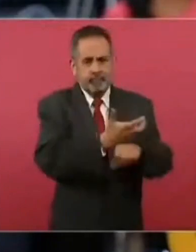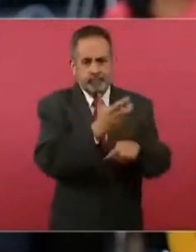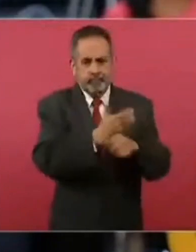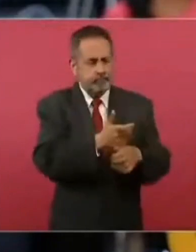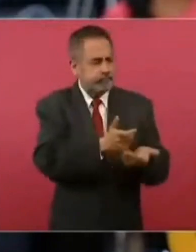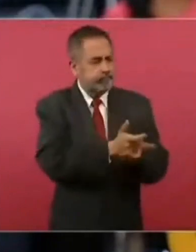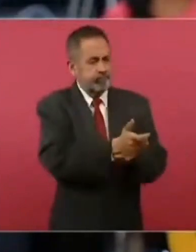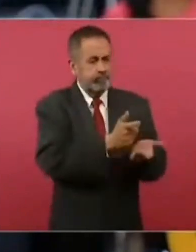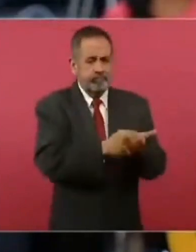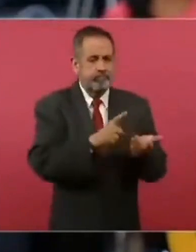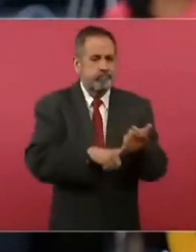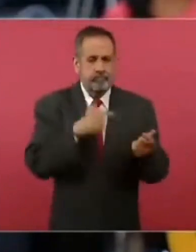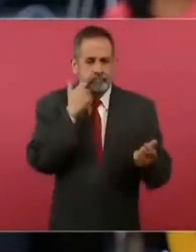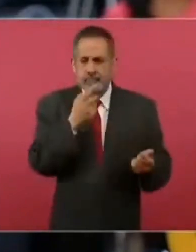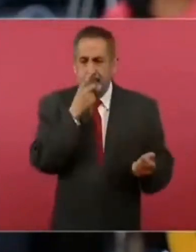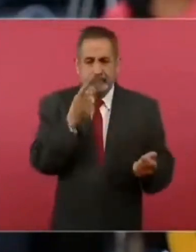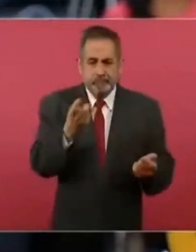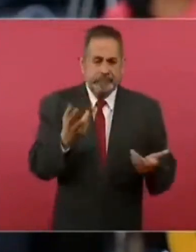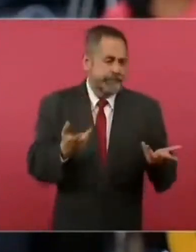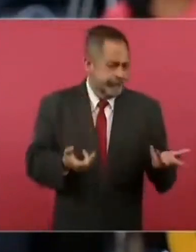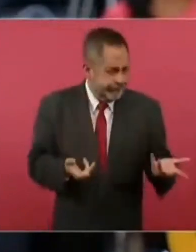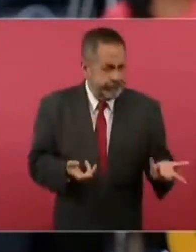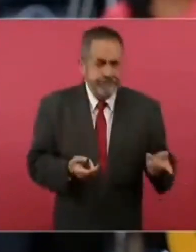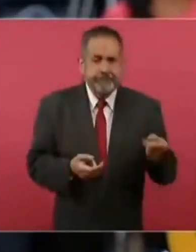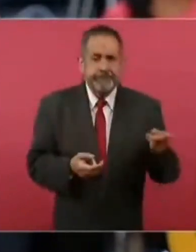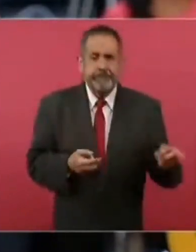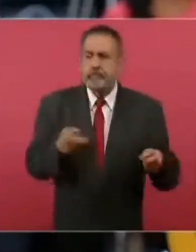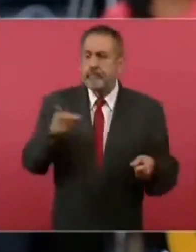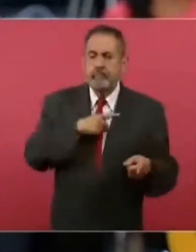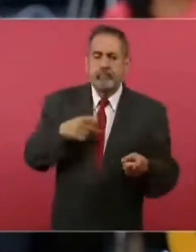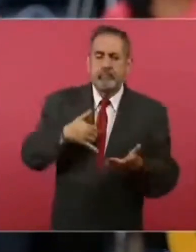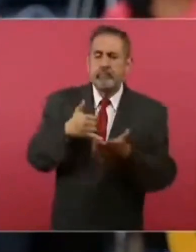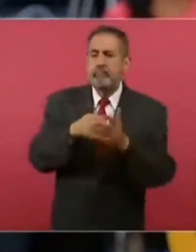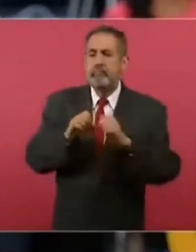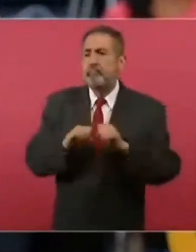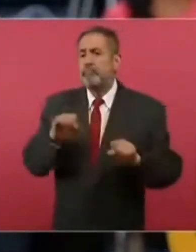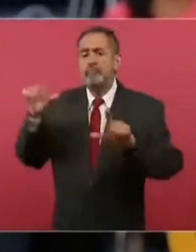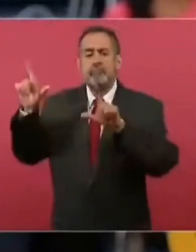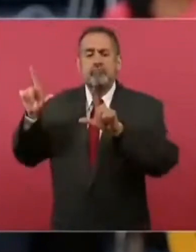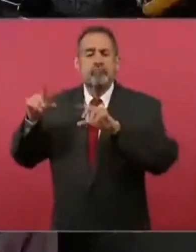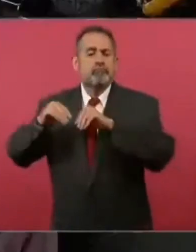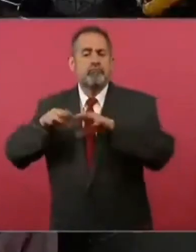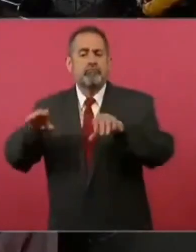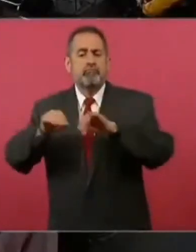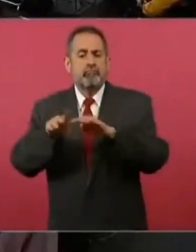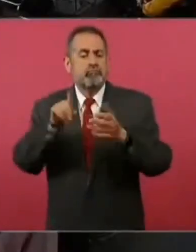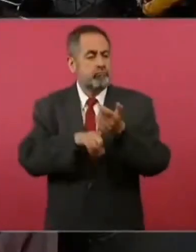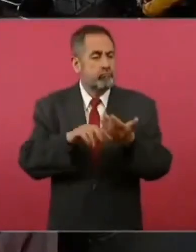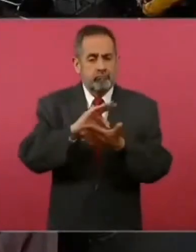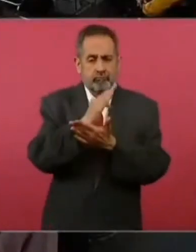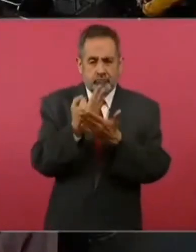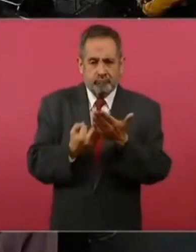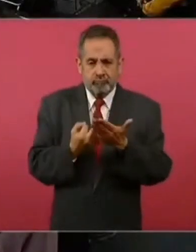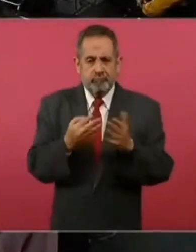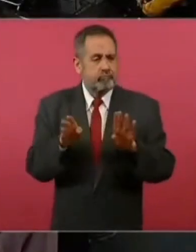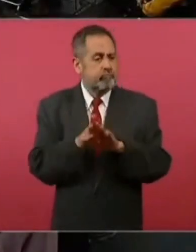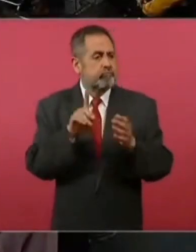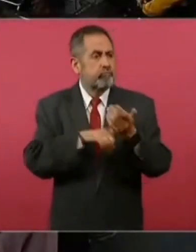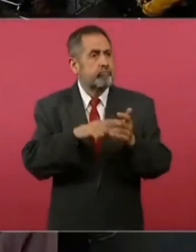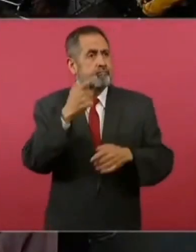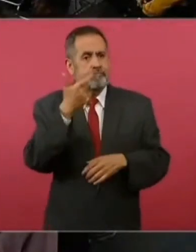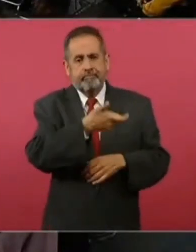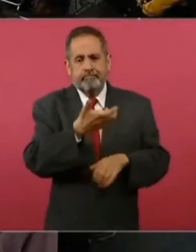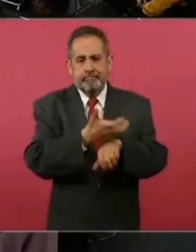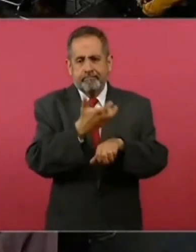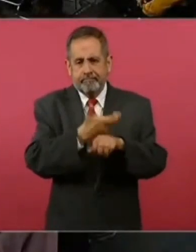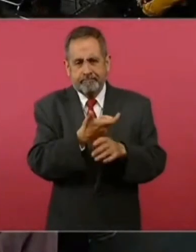Unidos, y mucho menos volviera a publicar en esta pantalla las facturas de lo que le paga la